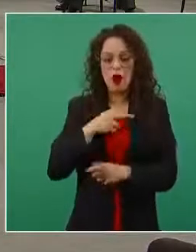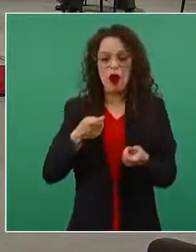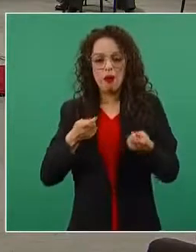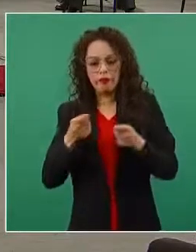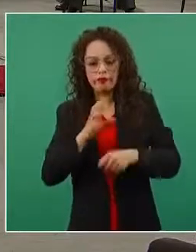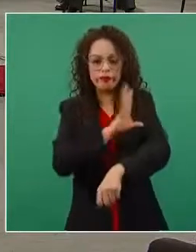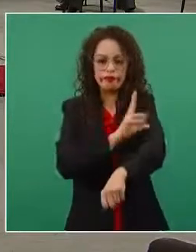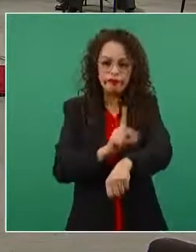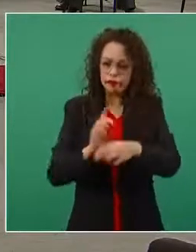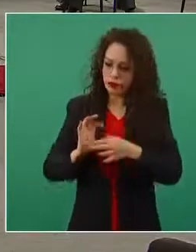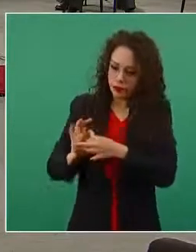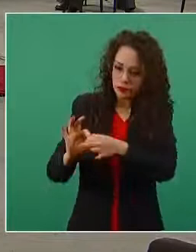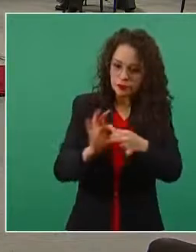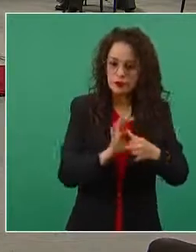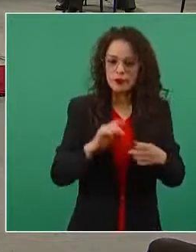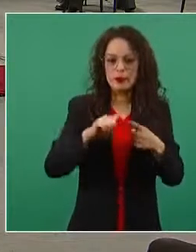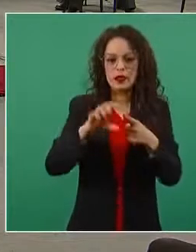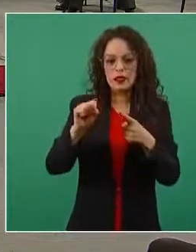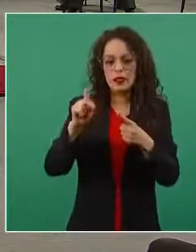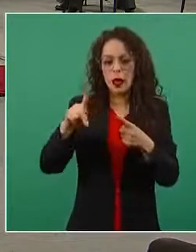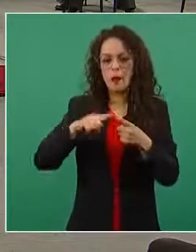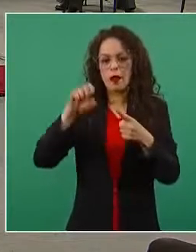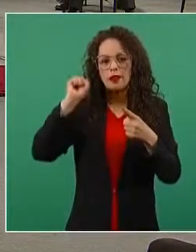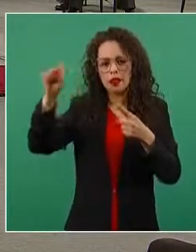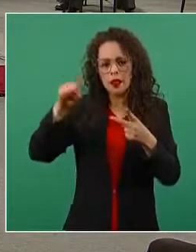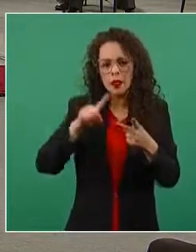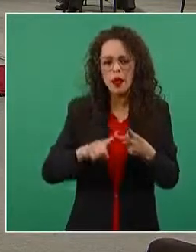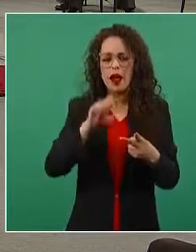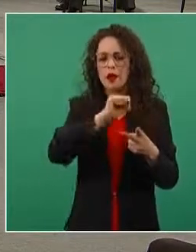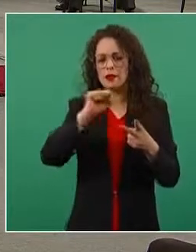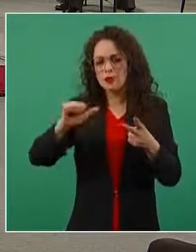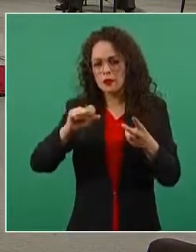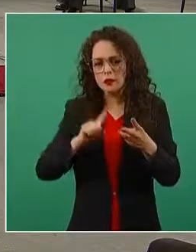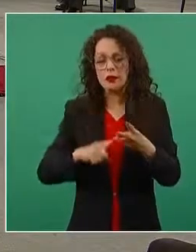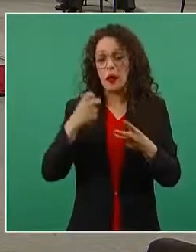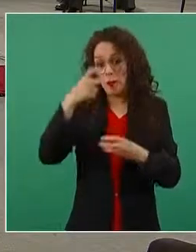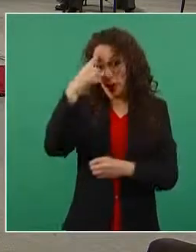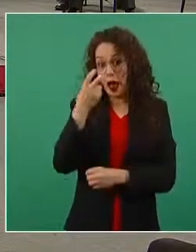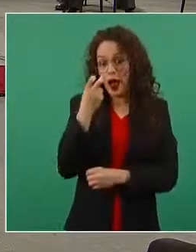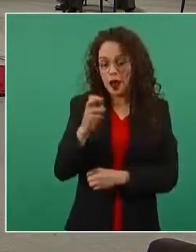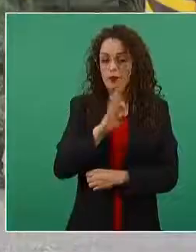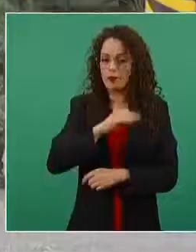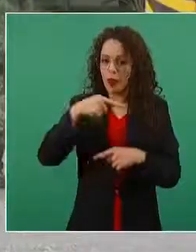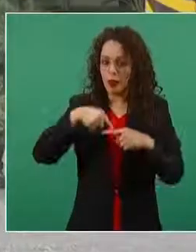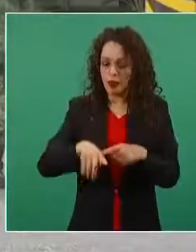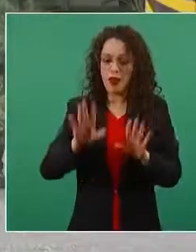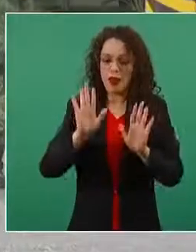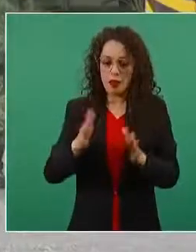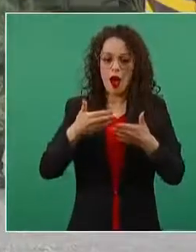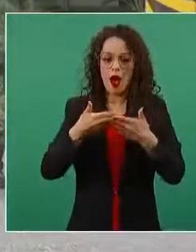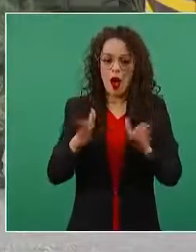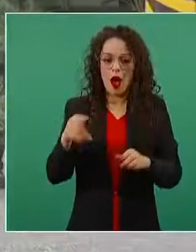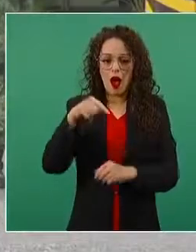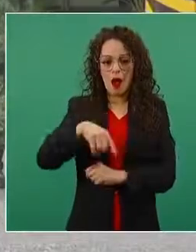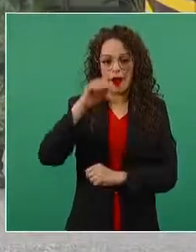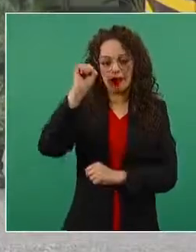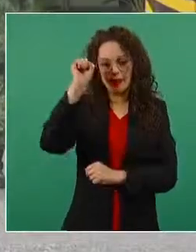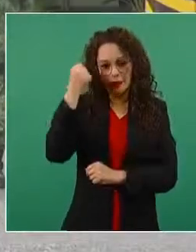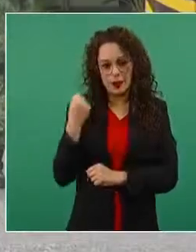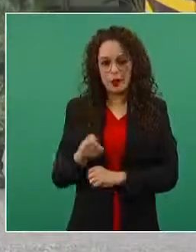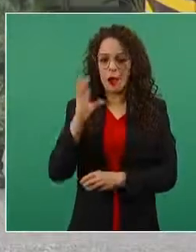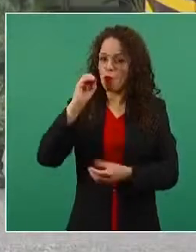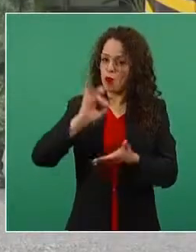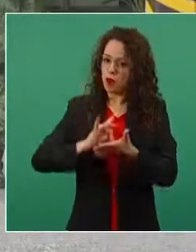con los sindicatos, las escuelas privadas, para dar este gran paso ya en Sinaloa. Muy reconocido. Bueno,